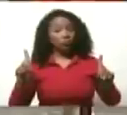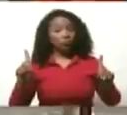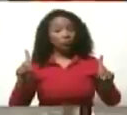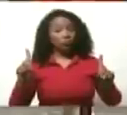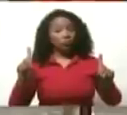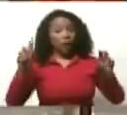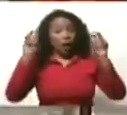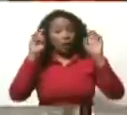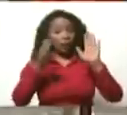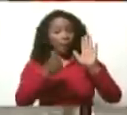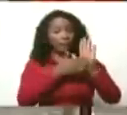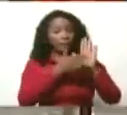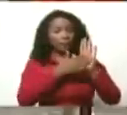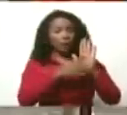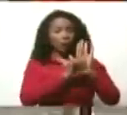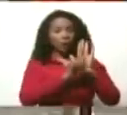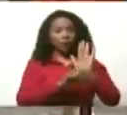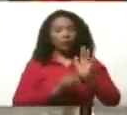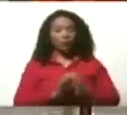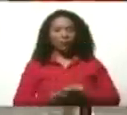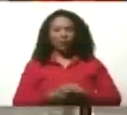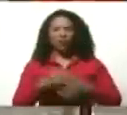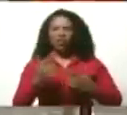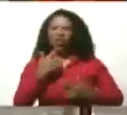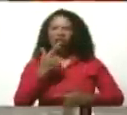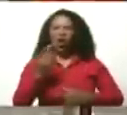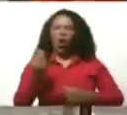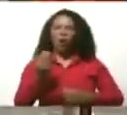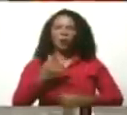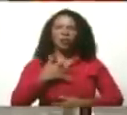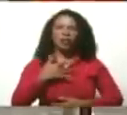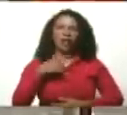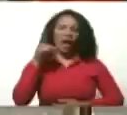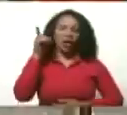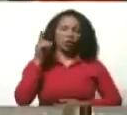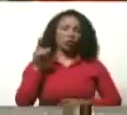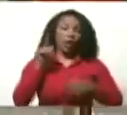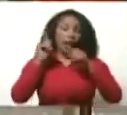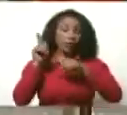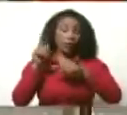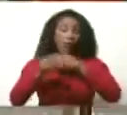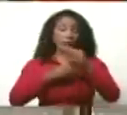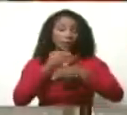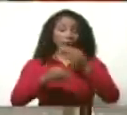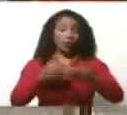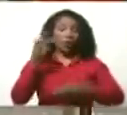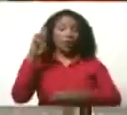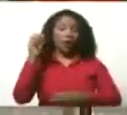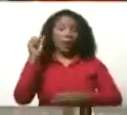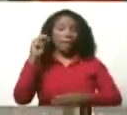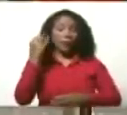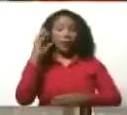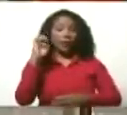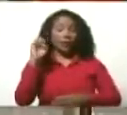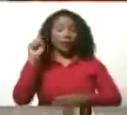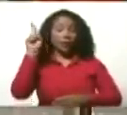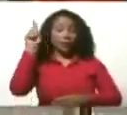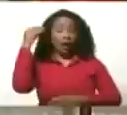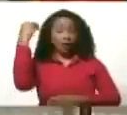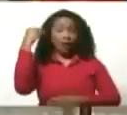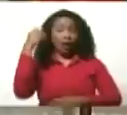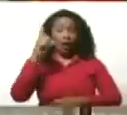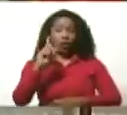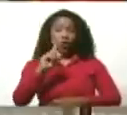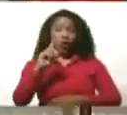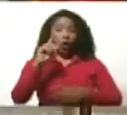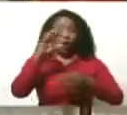ley? ¿Qué dijeran? ¿Cómo se sintieran? Eso es lo que está haciendo Ramírez en Italia. En vez de haber sido